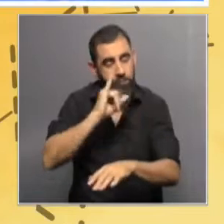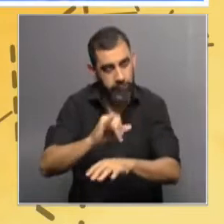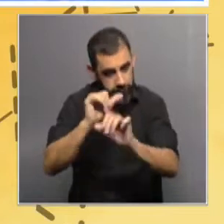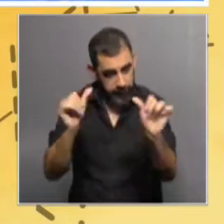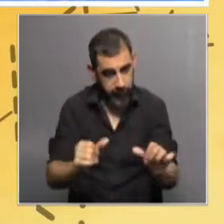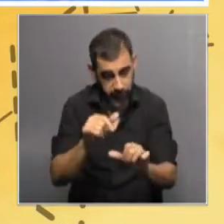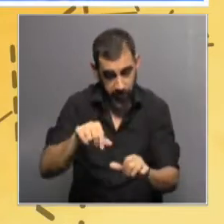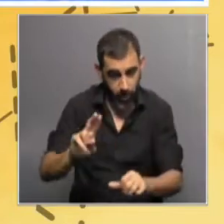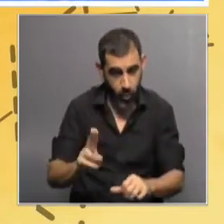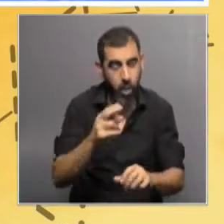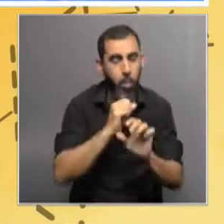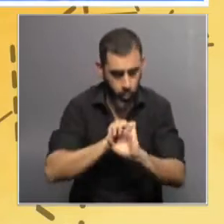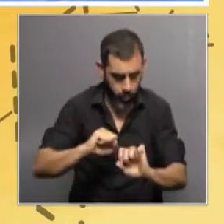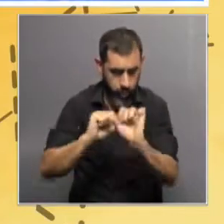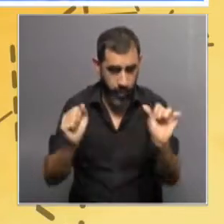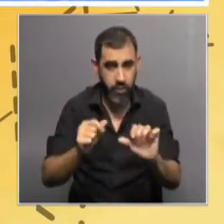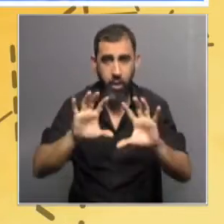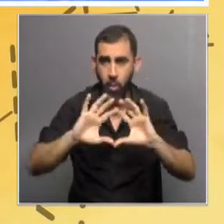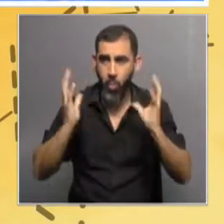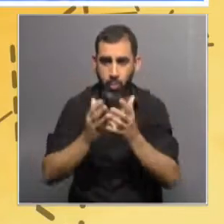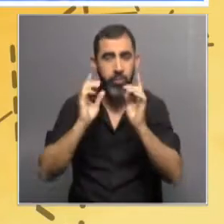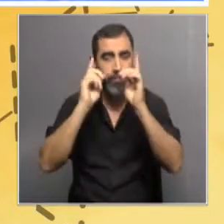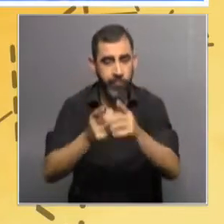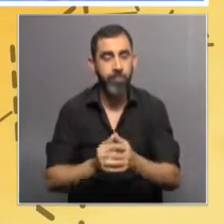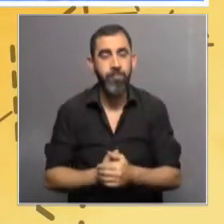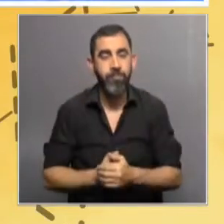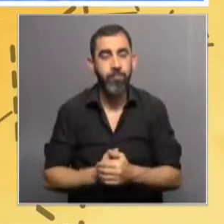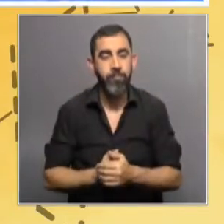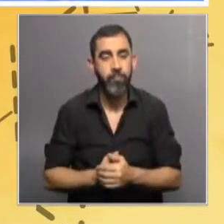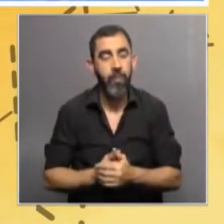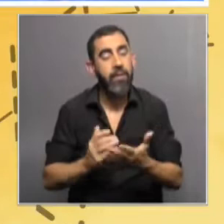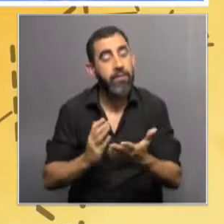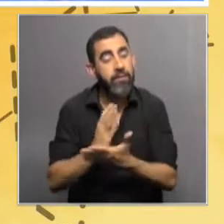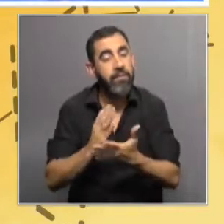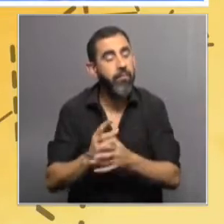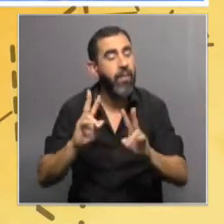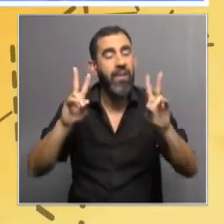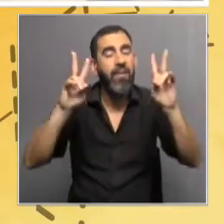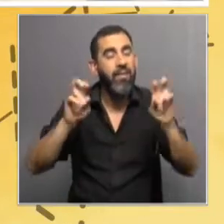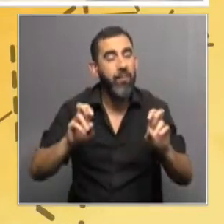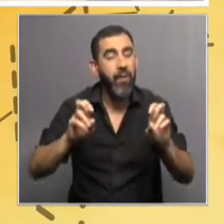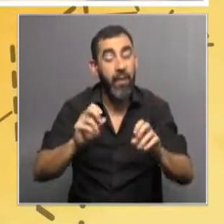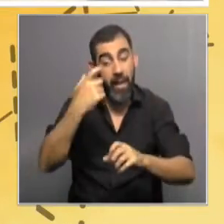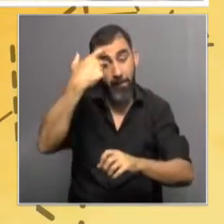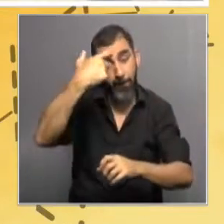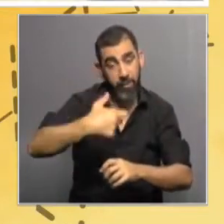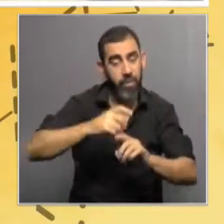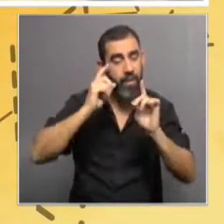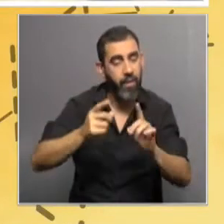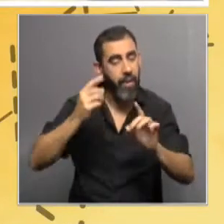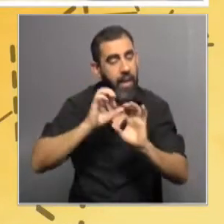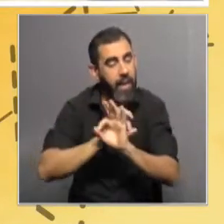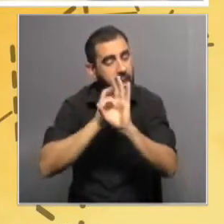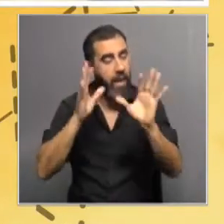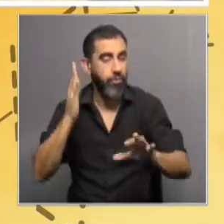En Uruguay se puede hacer, y en el mundo se puede hacer. Pero siempre remarcando el concepto de que la persona tiene que estar bien